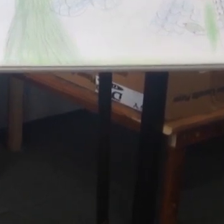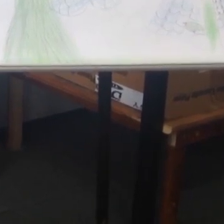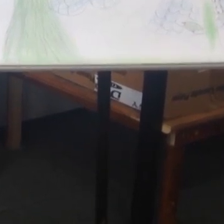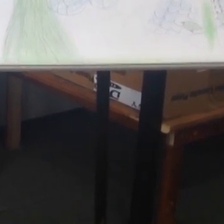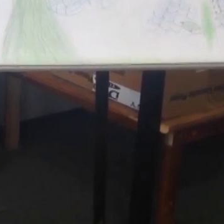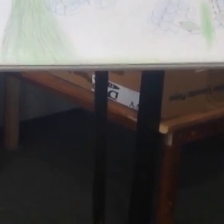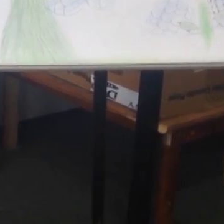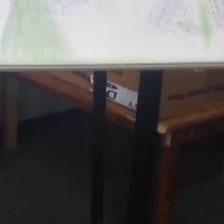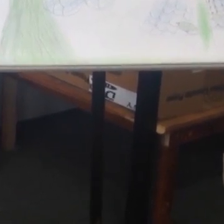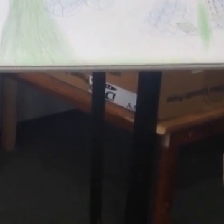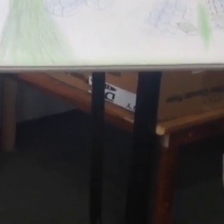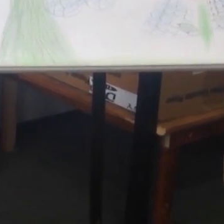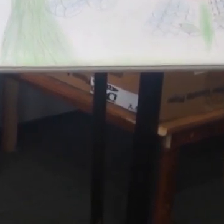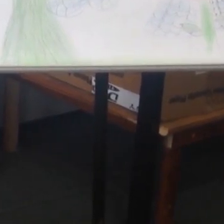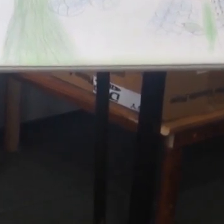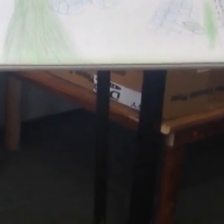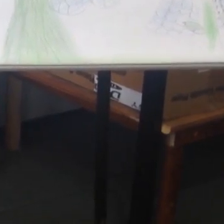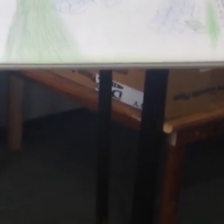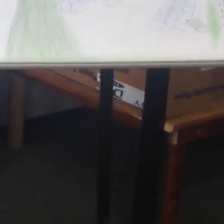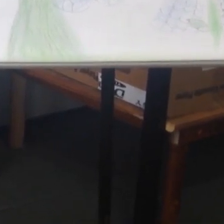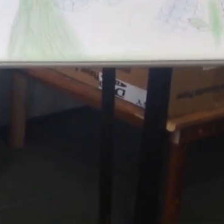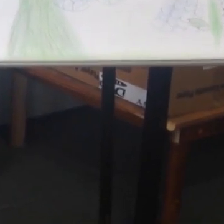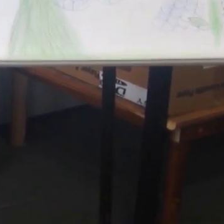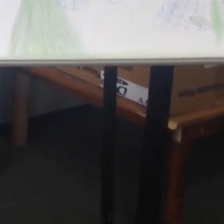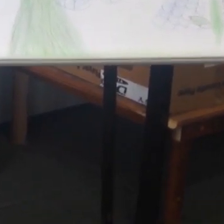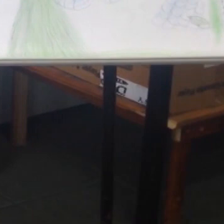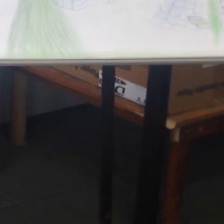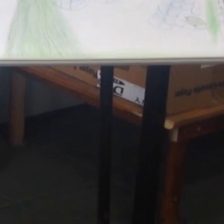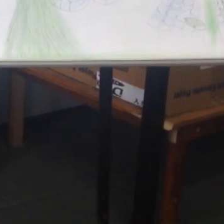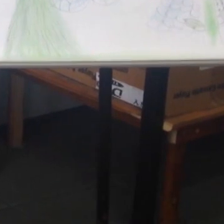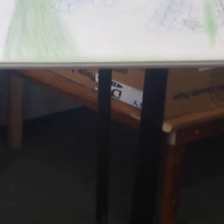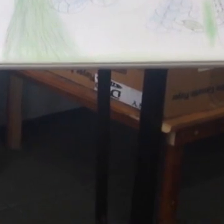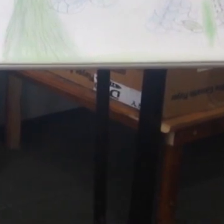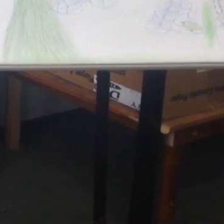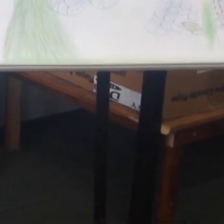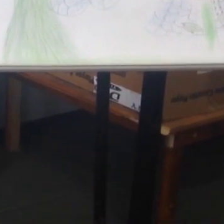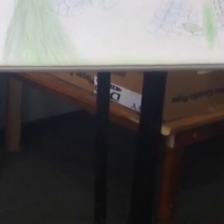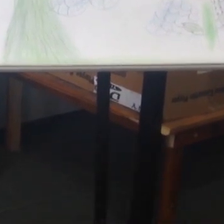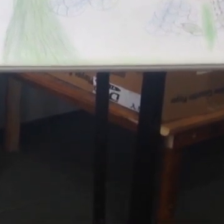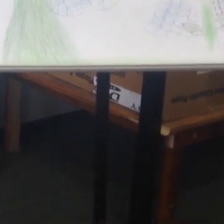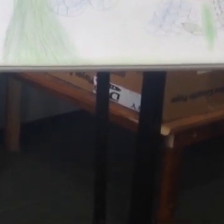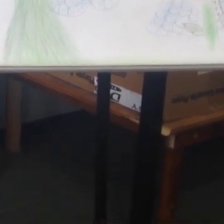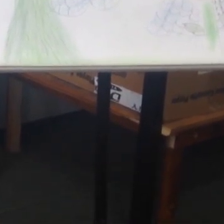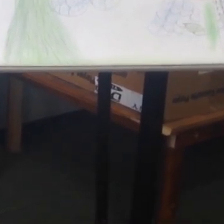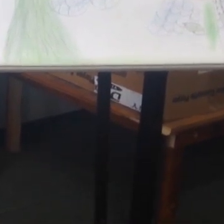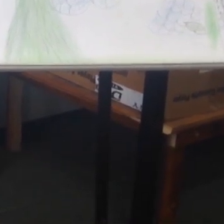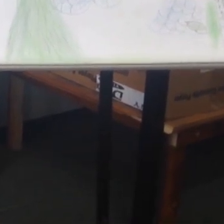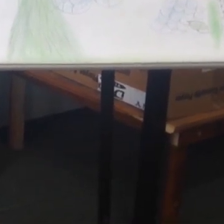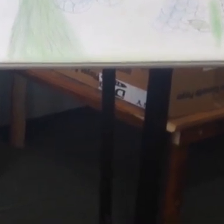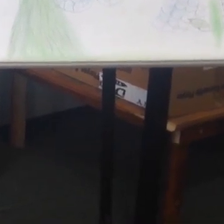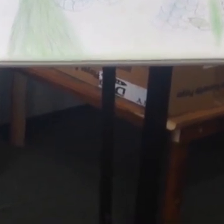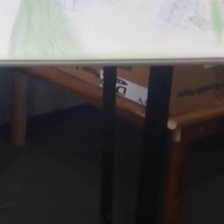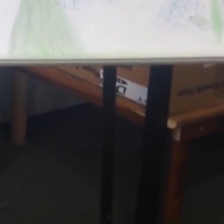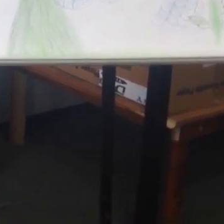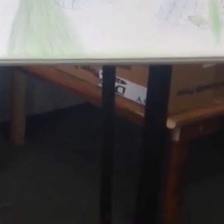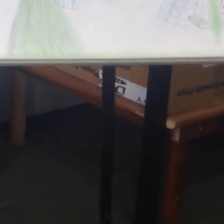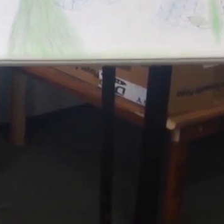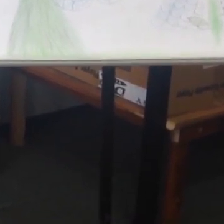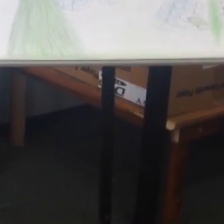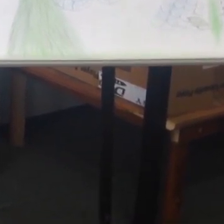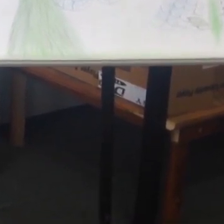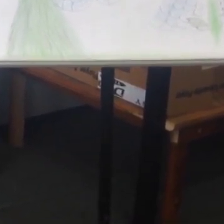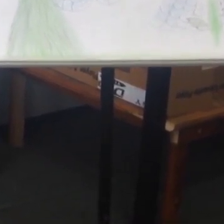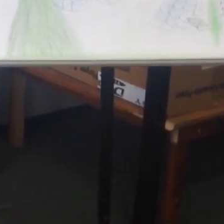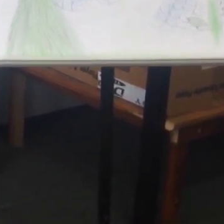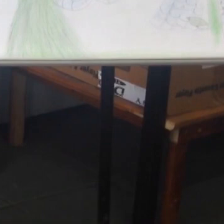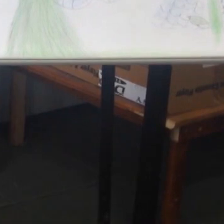dibujaba puros rayones, como todos en el mundo. Luego ya un poco más grandecita, yo dibujé una ciudad con edificios y personas